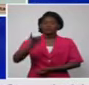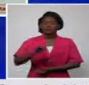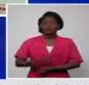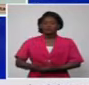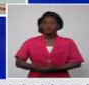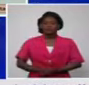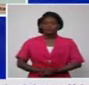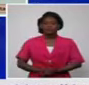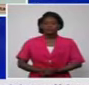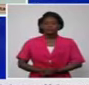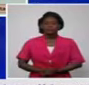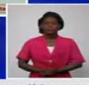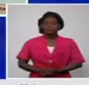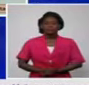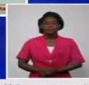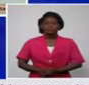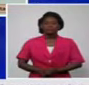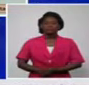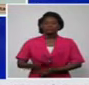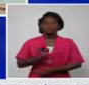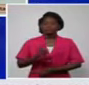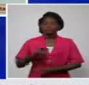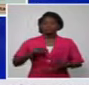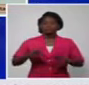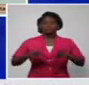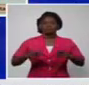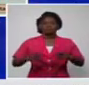habitantes. Como siempre reiteramos,